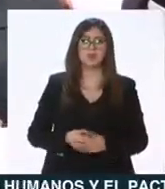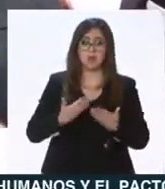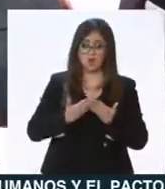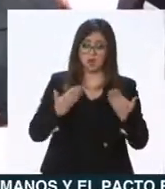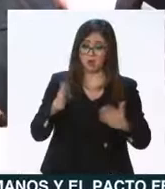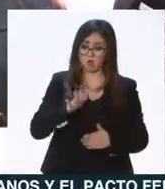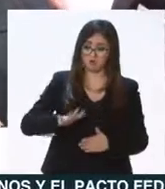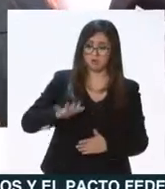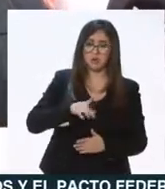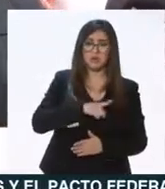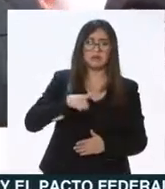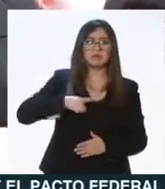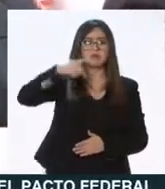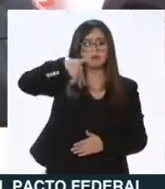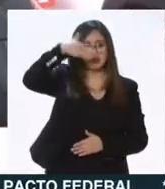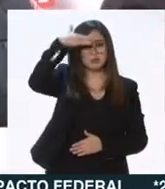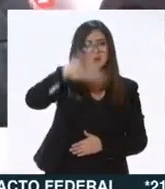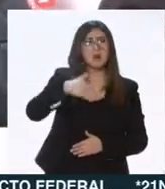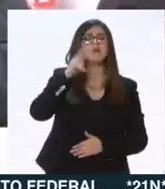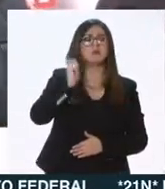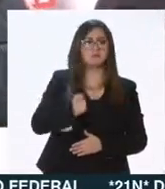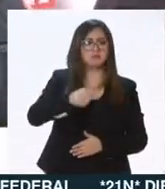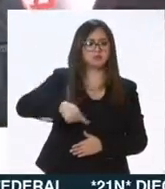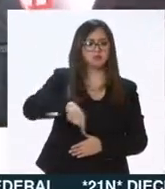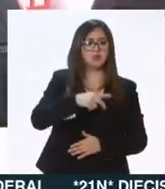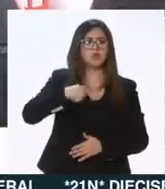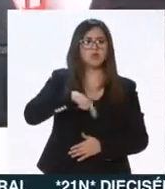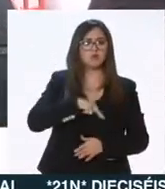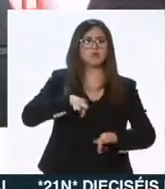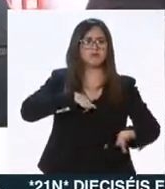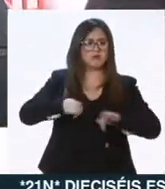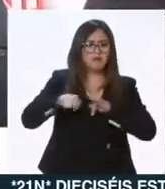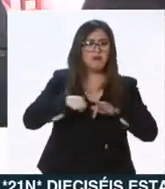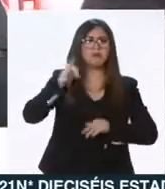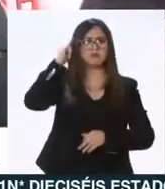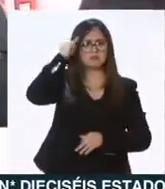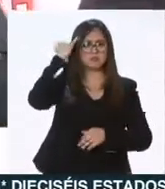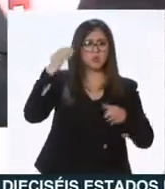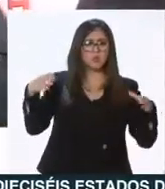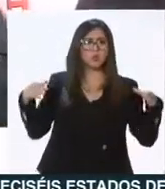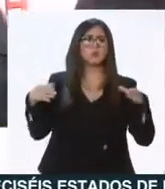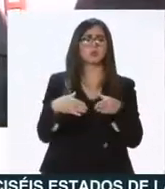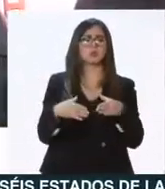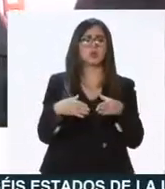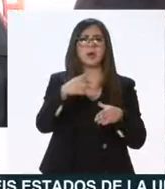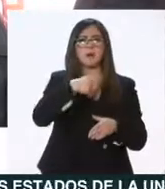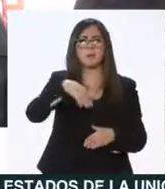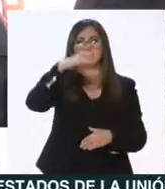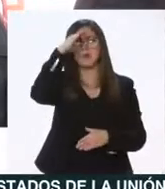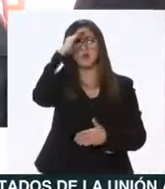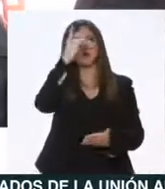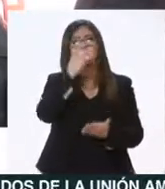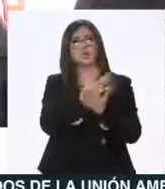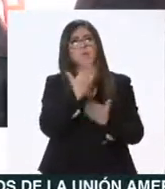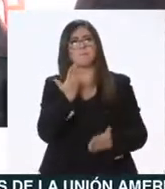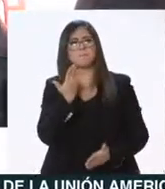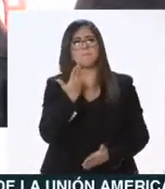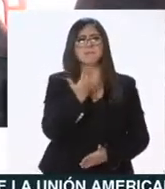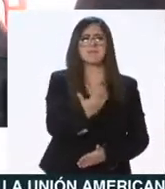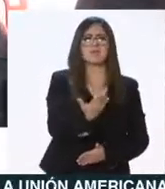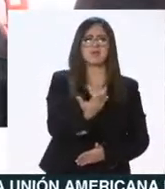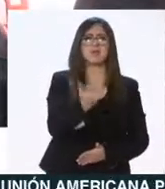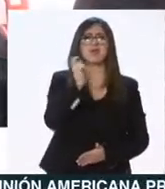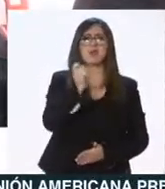que sepan que sí trabajamos también la población indígena, ya no nada más estamos pidiendo, porque ya no